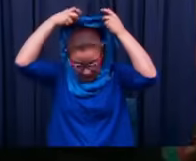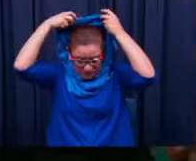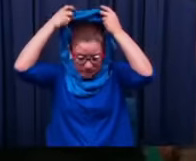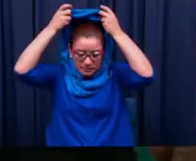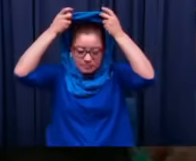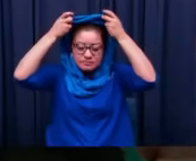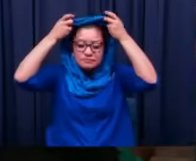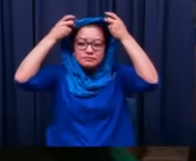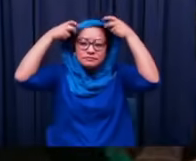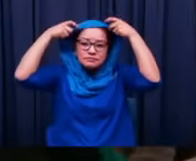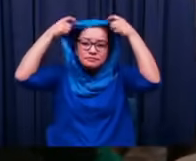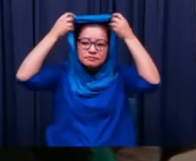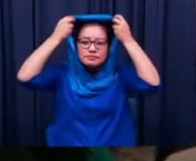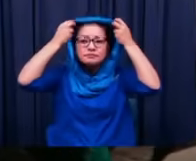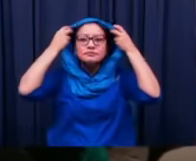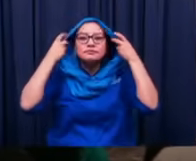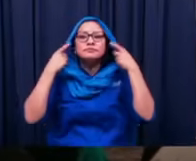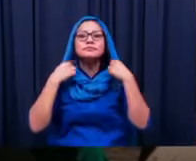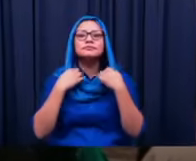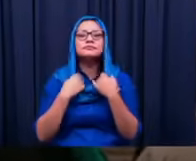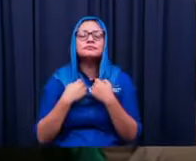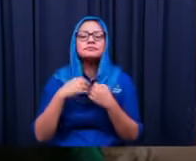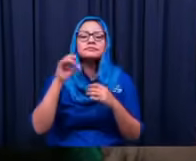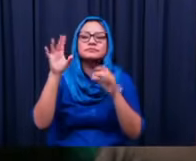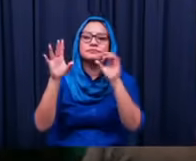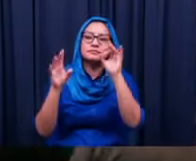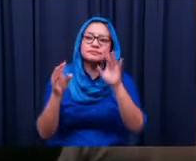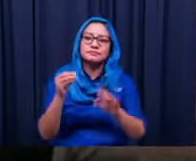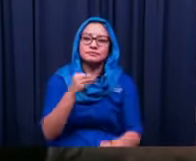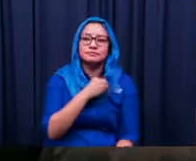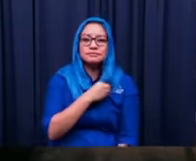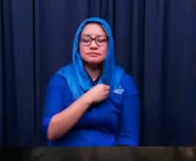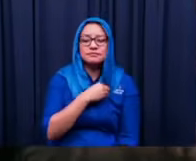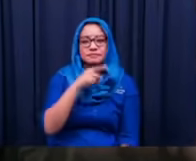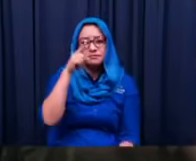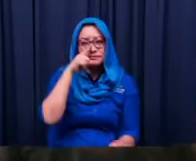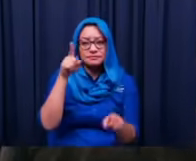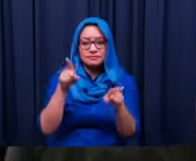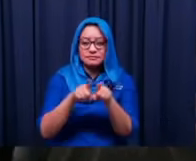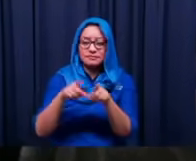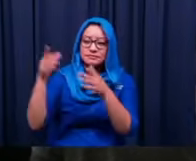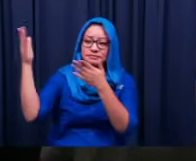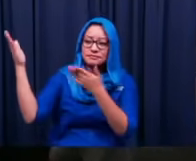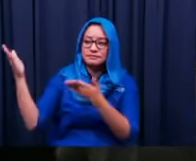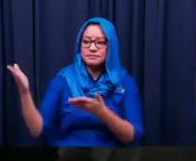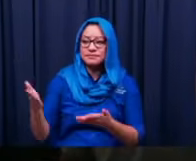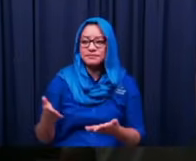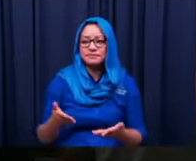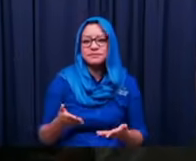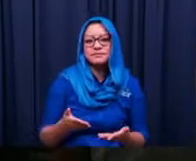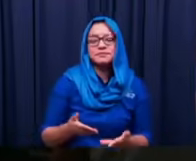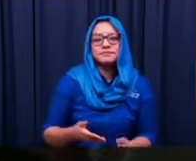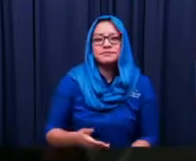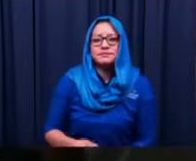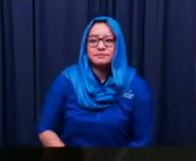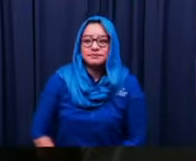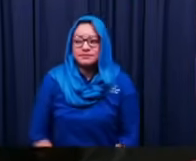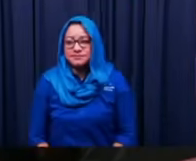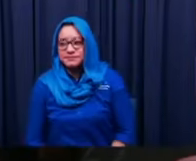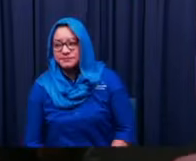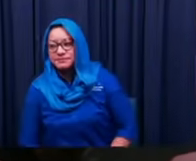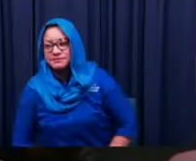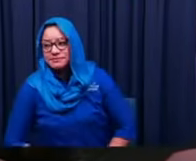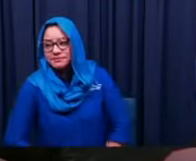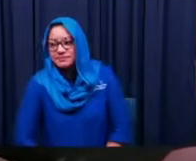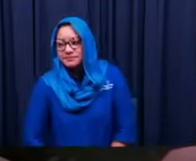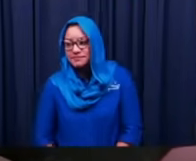la invitación está extendida para que usted a través de Rema TV y las demás plataformas digitales, Rema